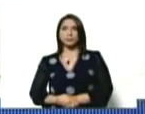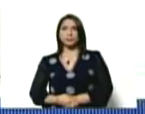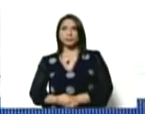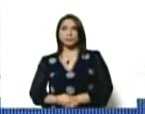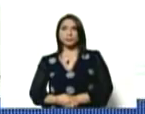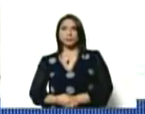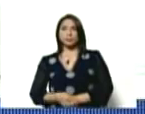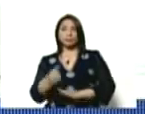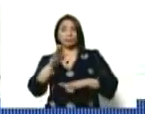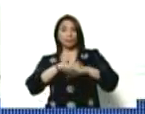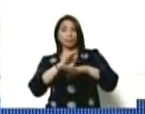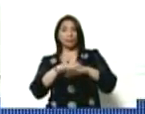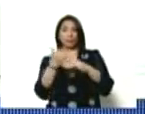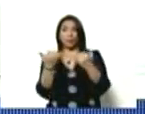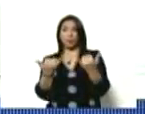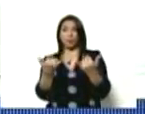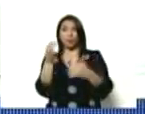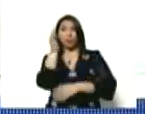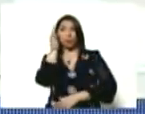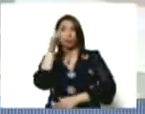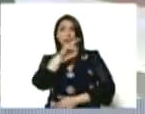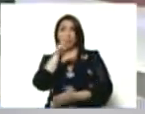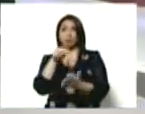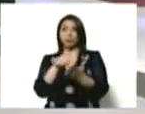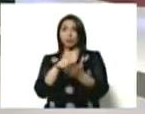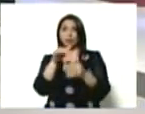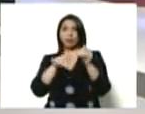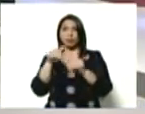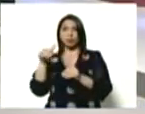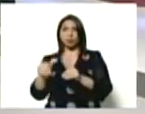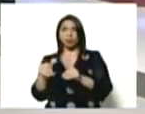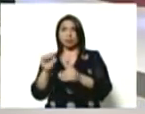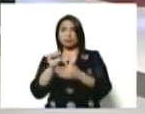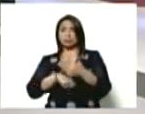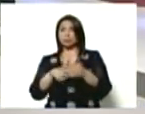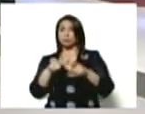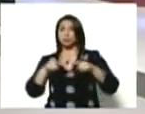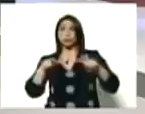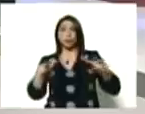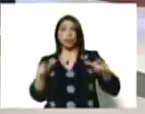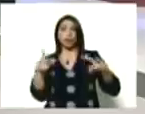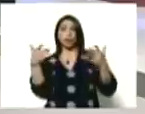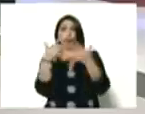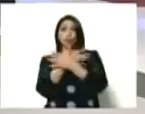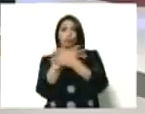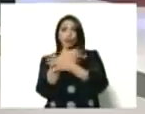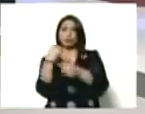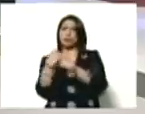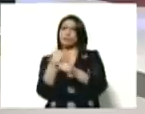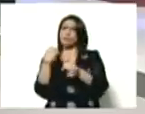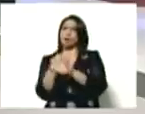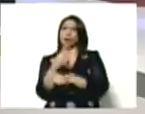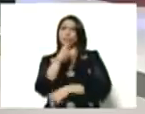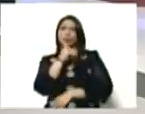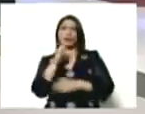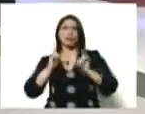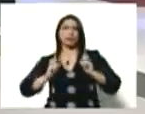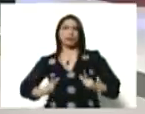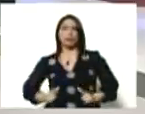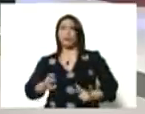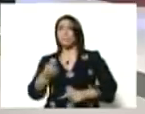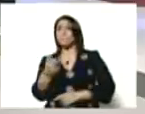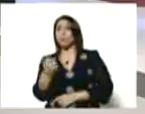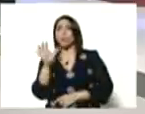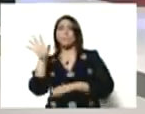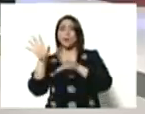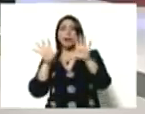Es lo que ocurre exactamente en el Consejo Nacional Electoral. Sin lugar a dudas, un trabajo incansable, encomiable. Pocos países en el